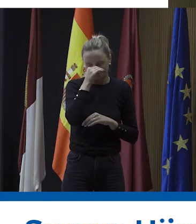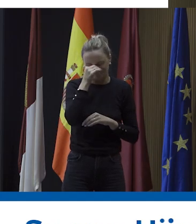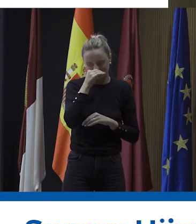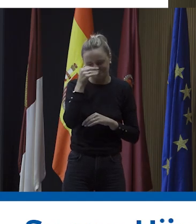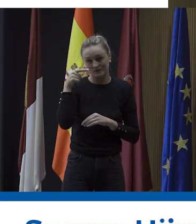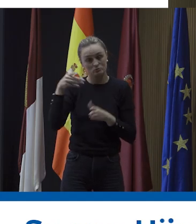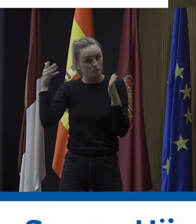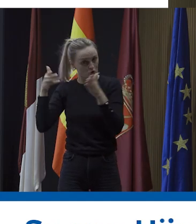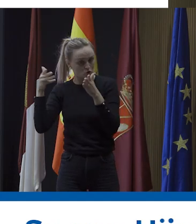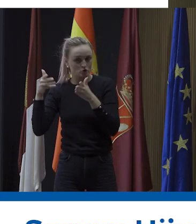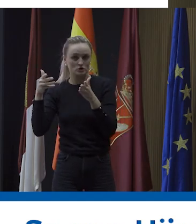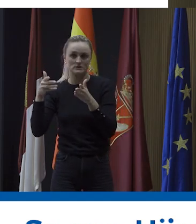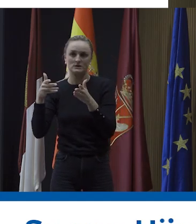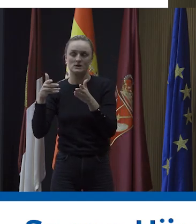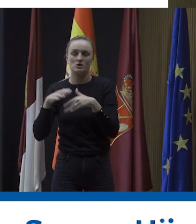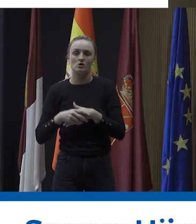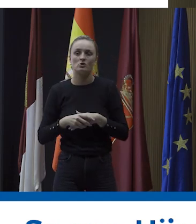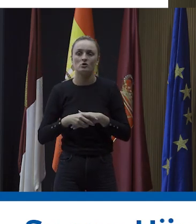Estos consejos pues